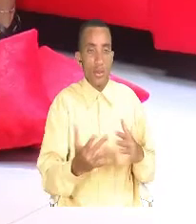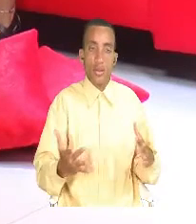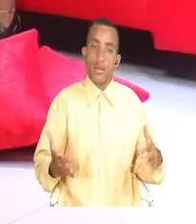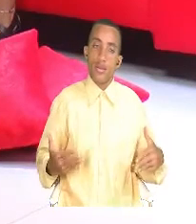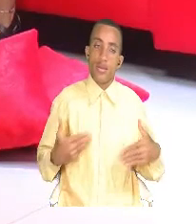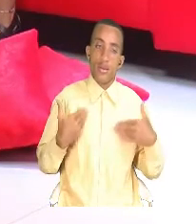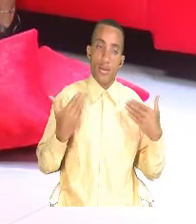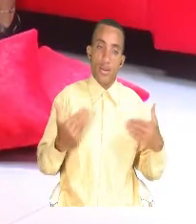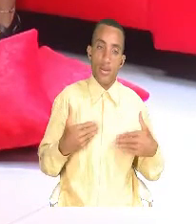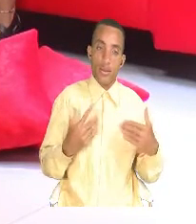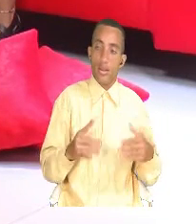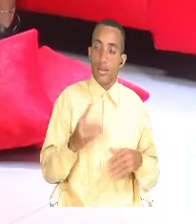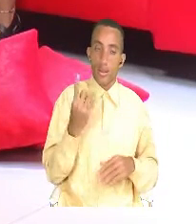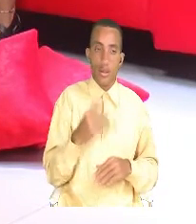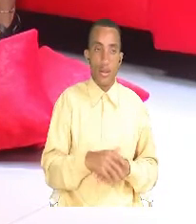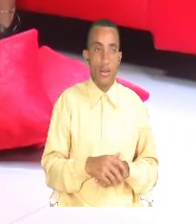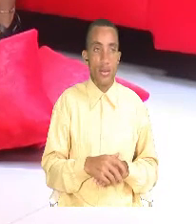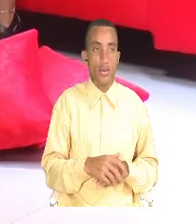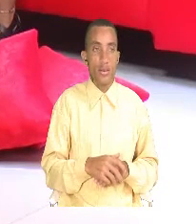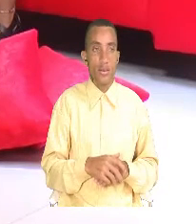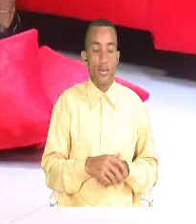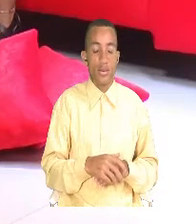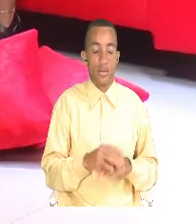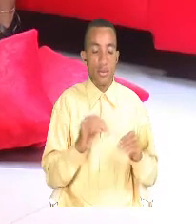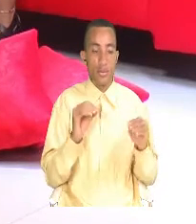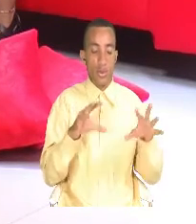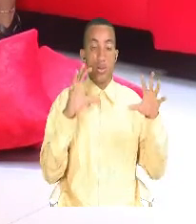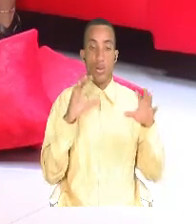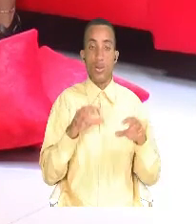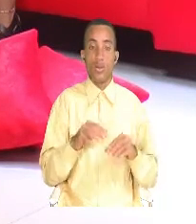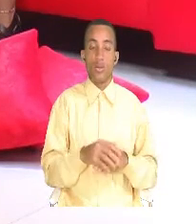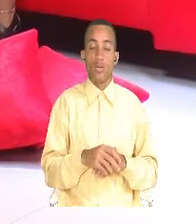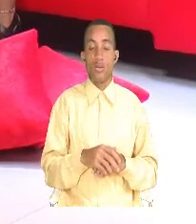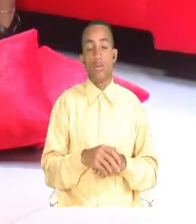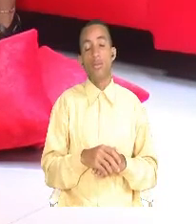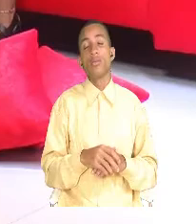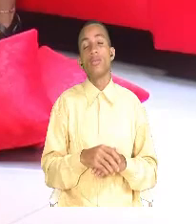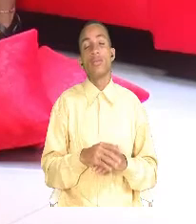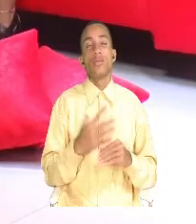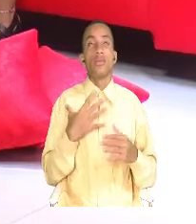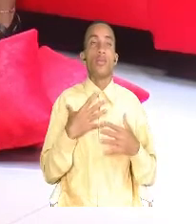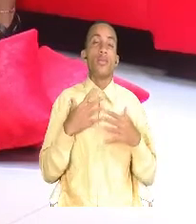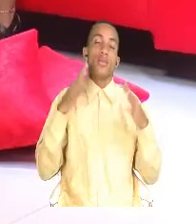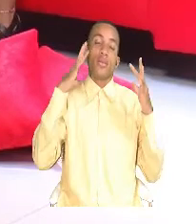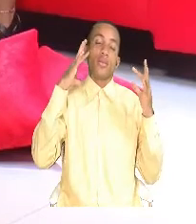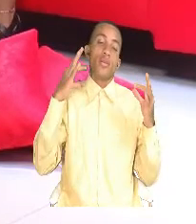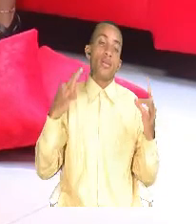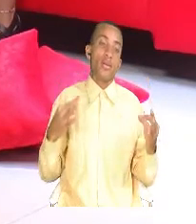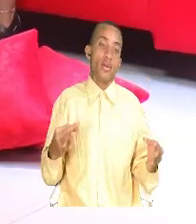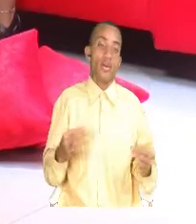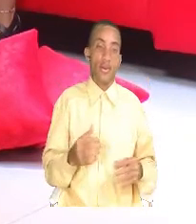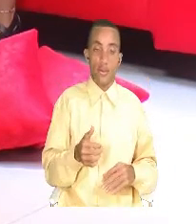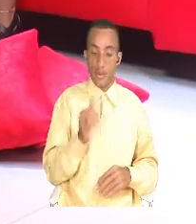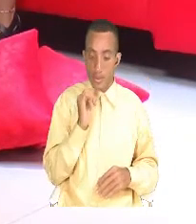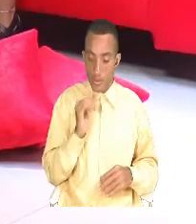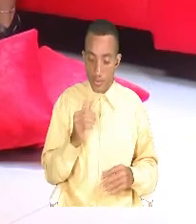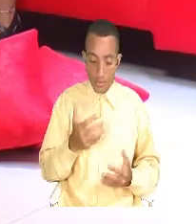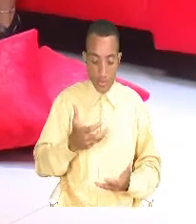realmente te están haciendo un hechizo. Te hechizamos en el jacuzzi, te llevamos la bebida hidratante, la copa de